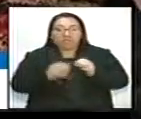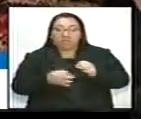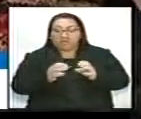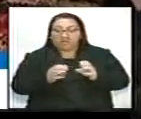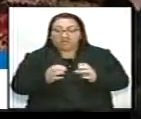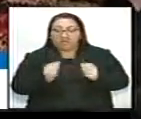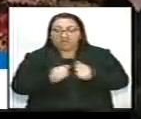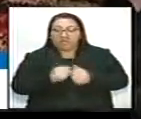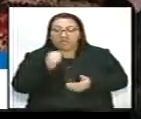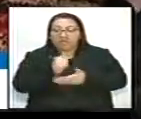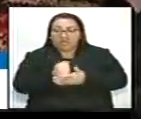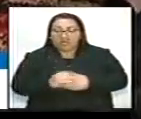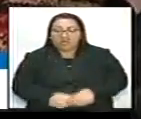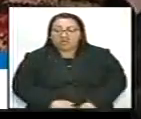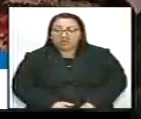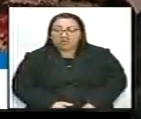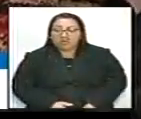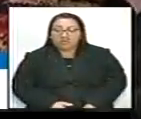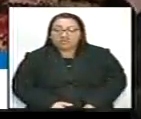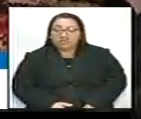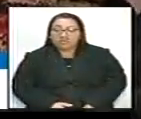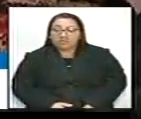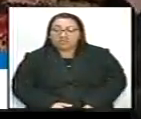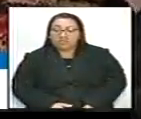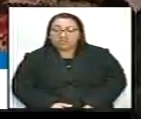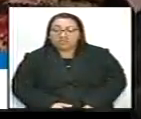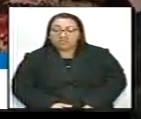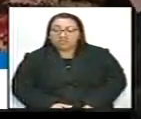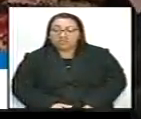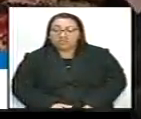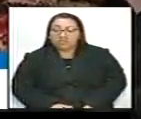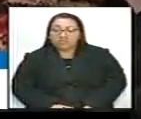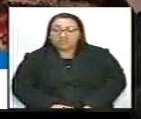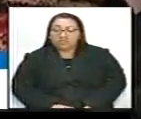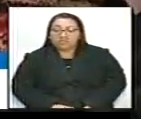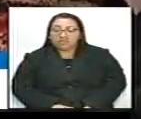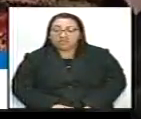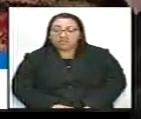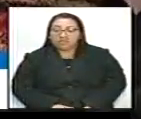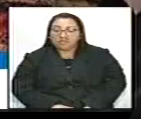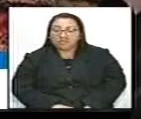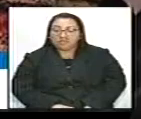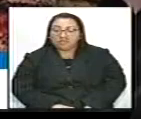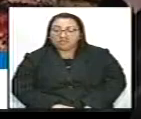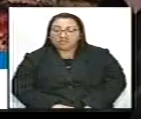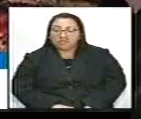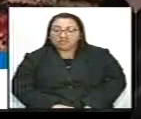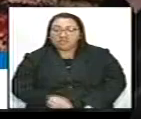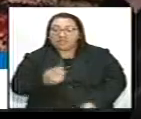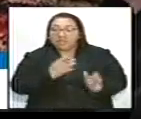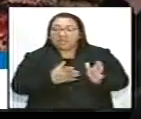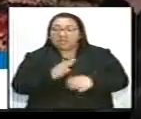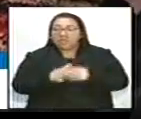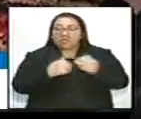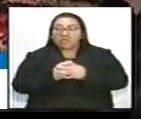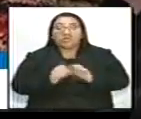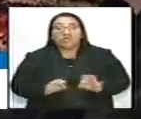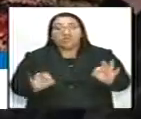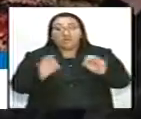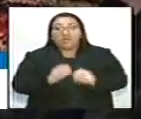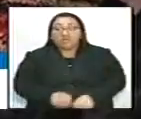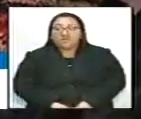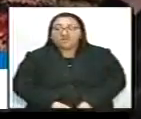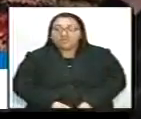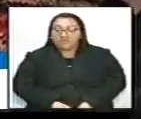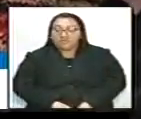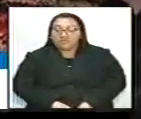con cargo o de cara al siglo XXI. Tenemos que prepararnos y este es un tema de suma importancia. El